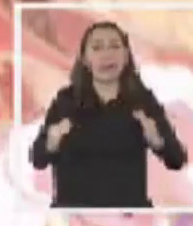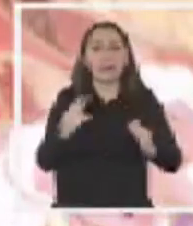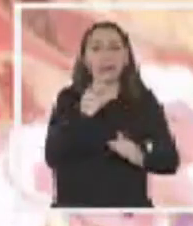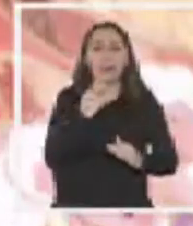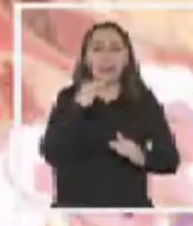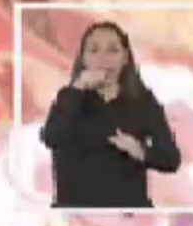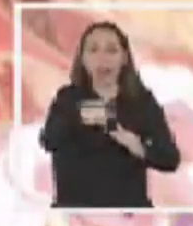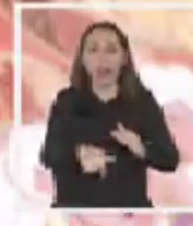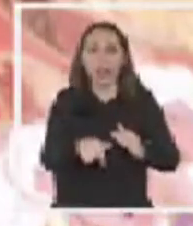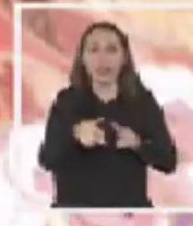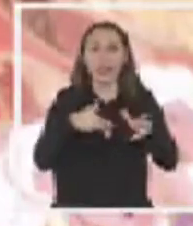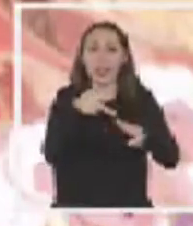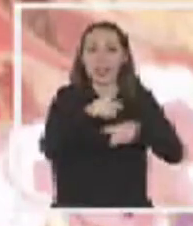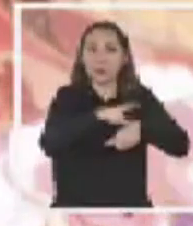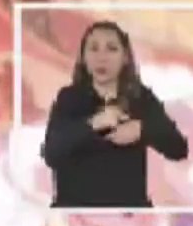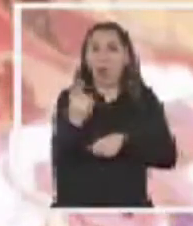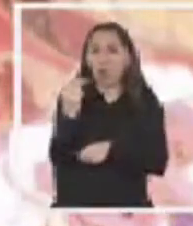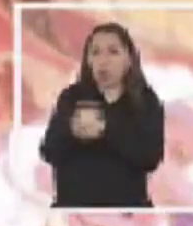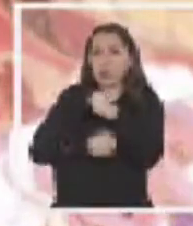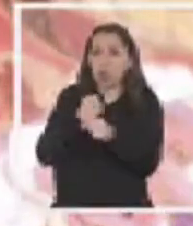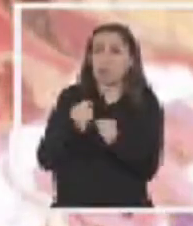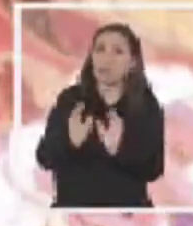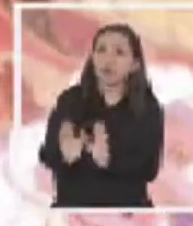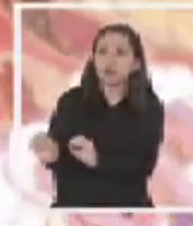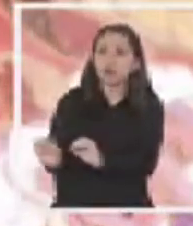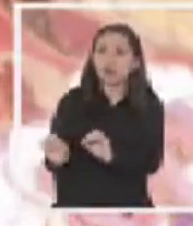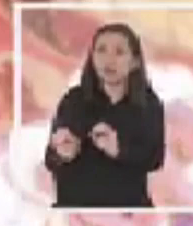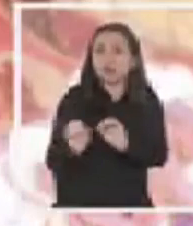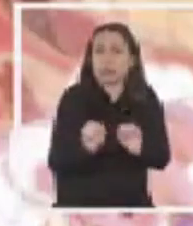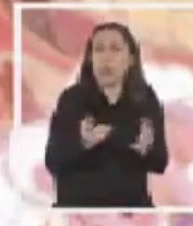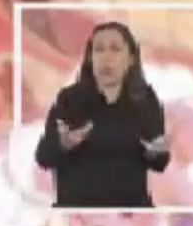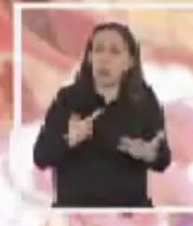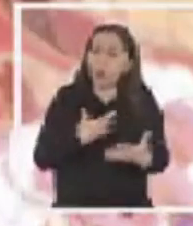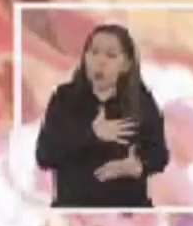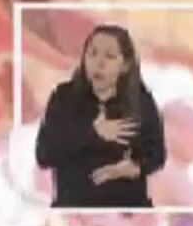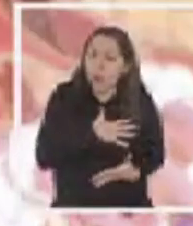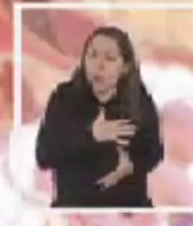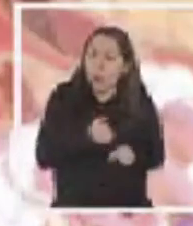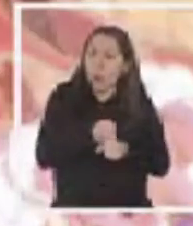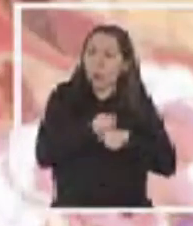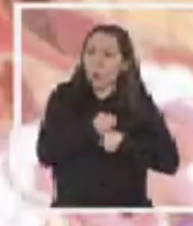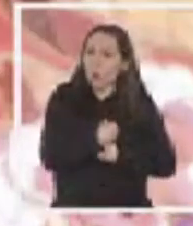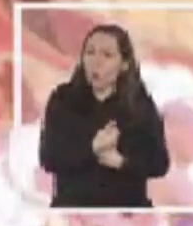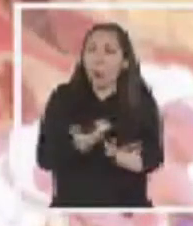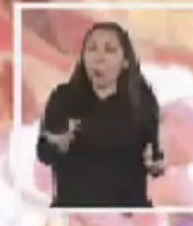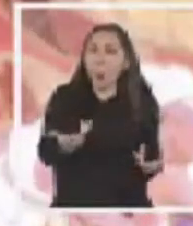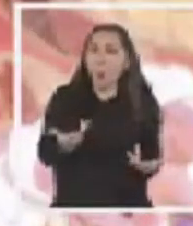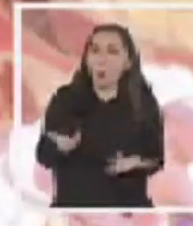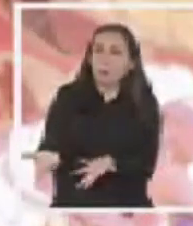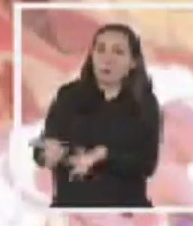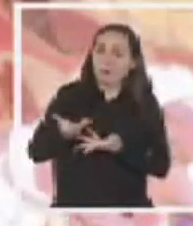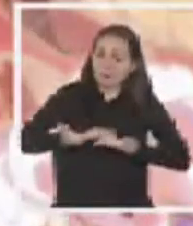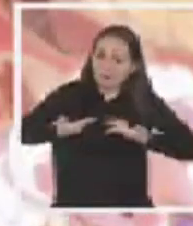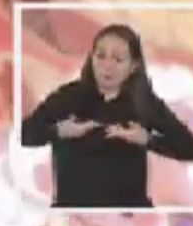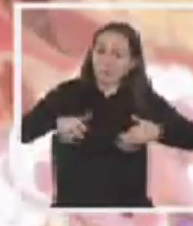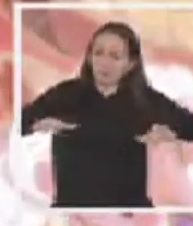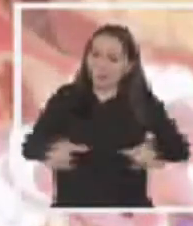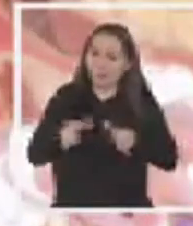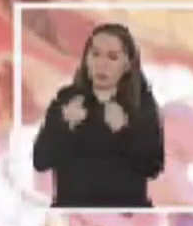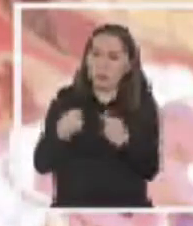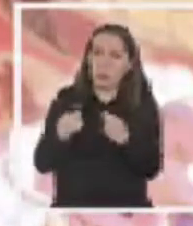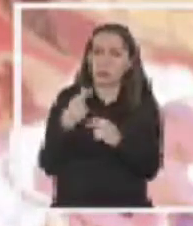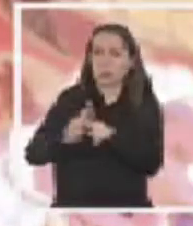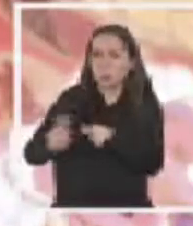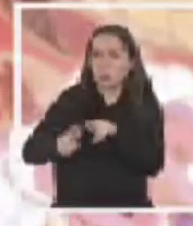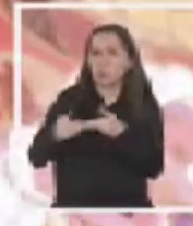acá de estación central que llevan doce años esperando Cómo no nos vamos a conmover y no nos van a dar una energía mayor para poder tratar